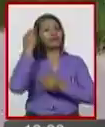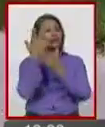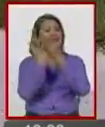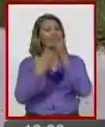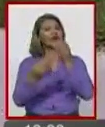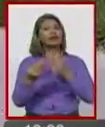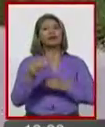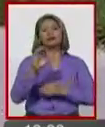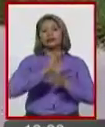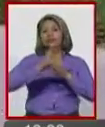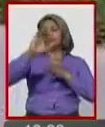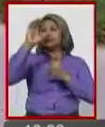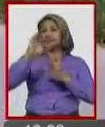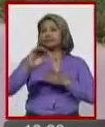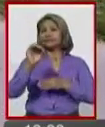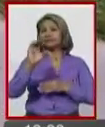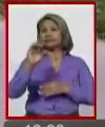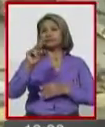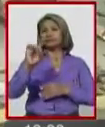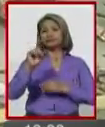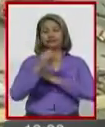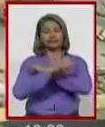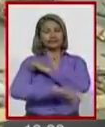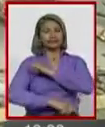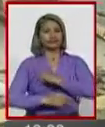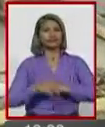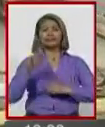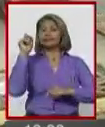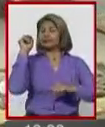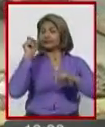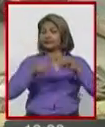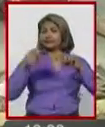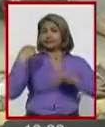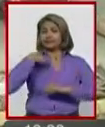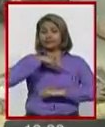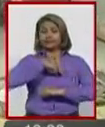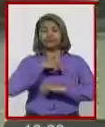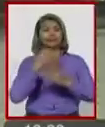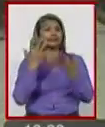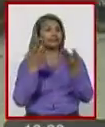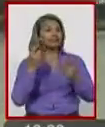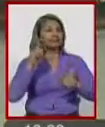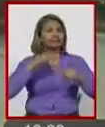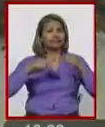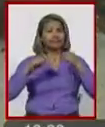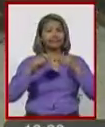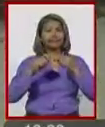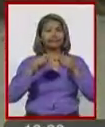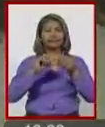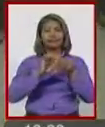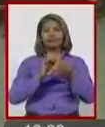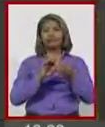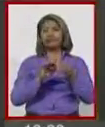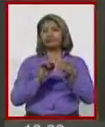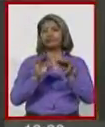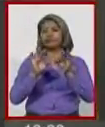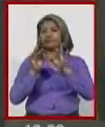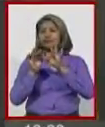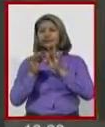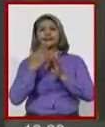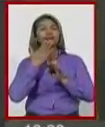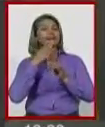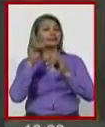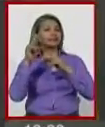una abrogación total del Código Penal. No podemos nosotros estar queriendo ponerle parches a un edificio que está